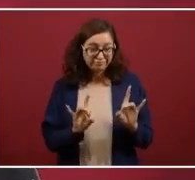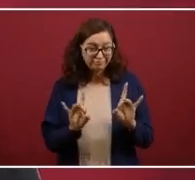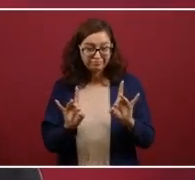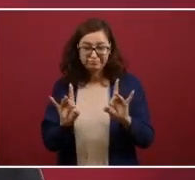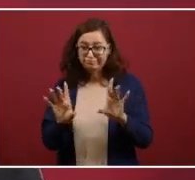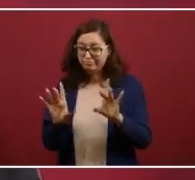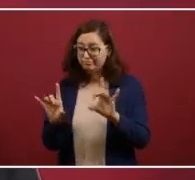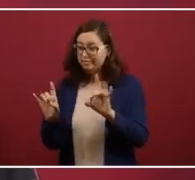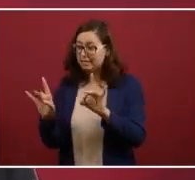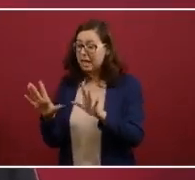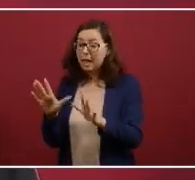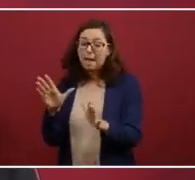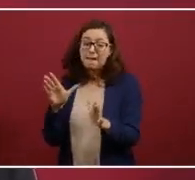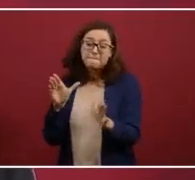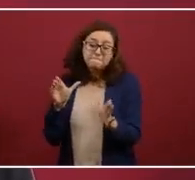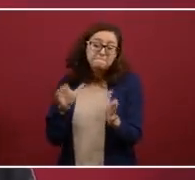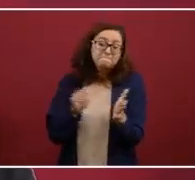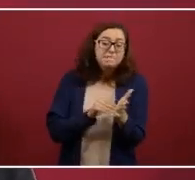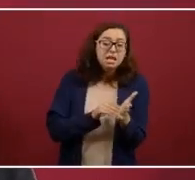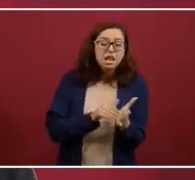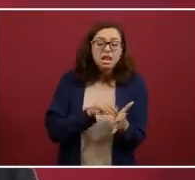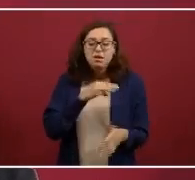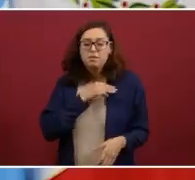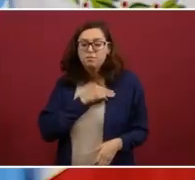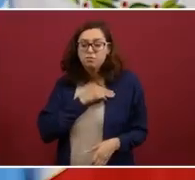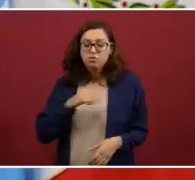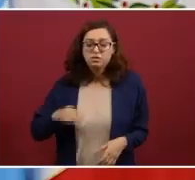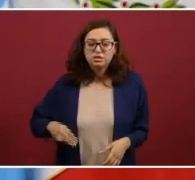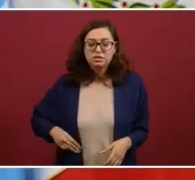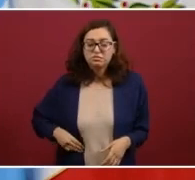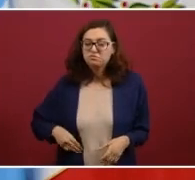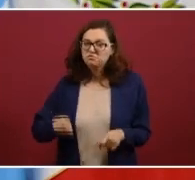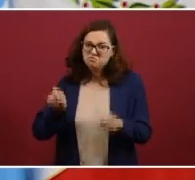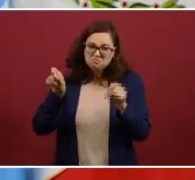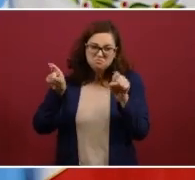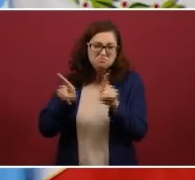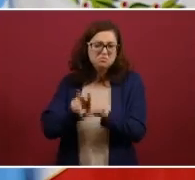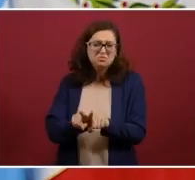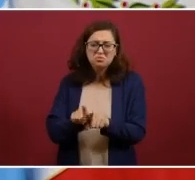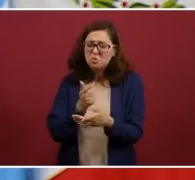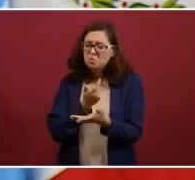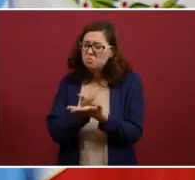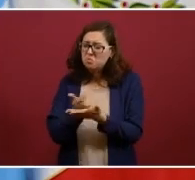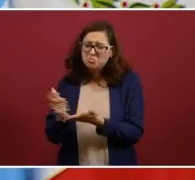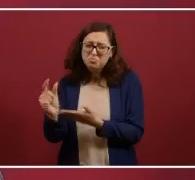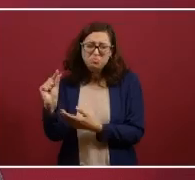cientos, más de 1,000 municipios con esos presupuestos.